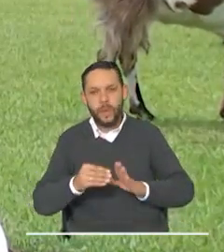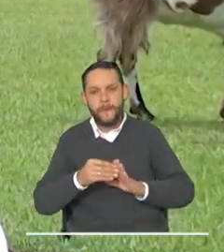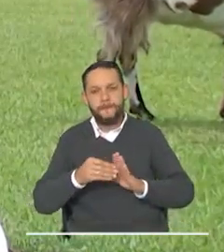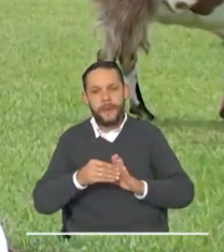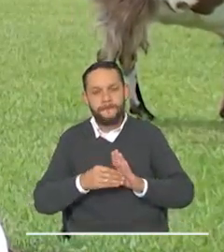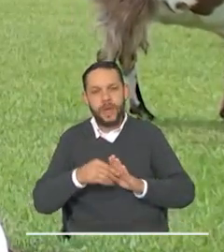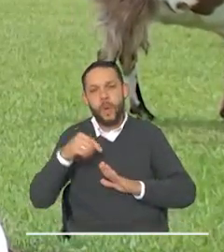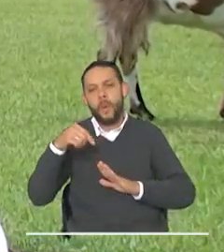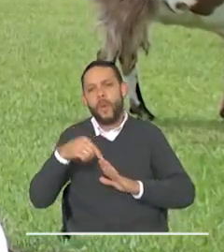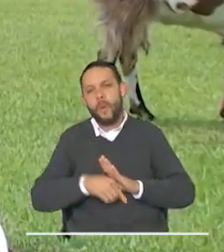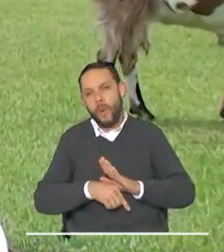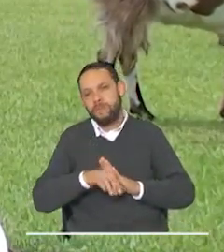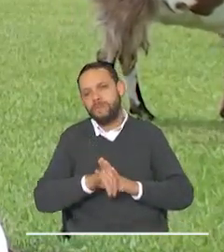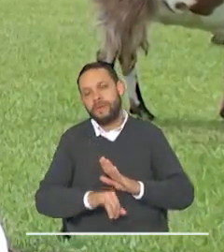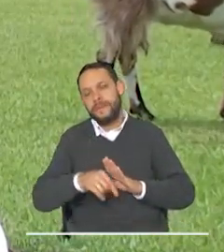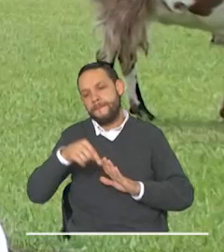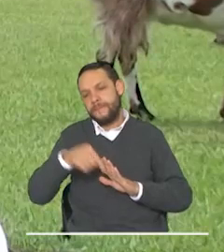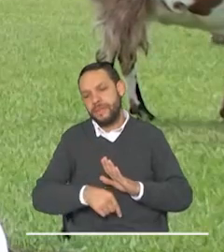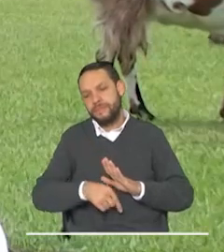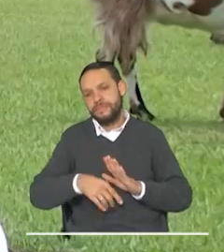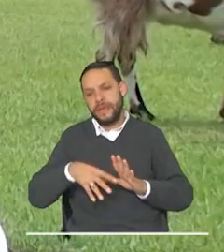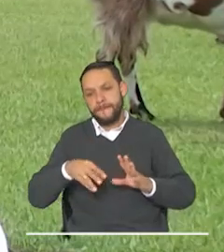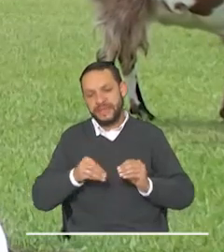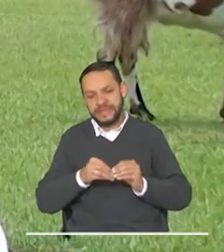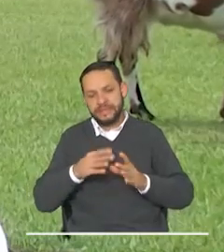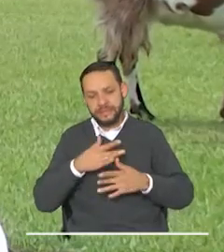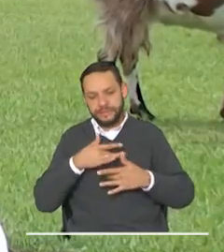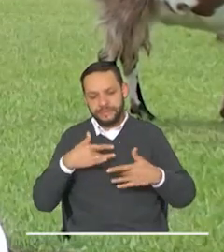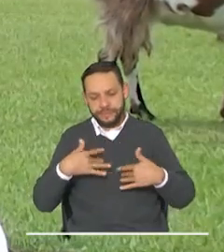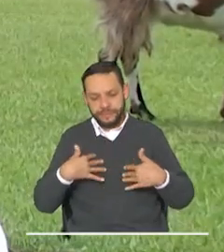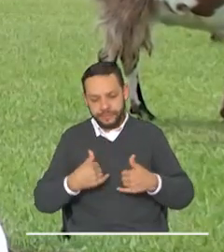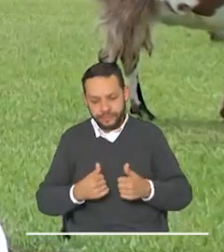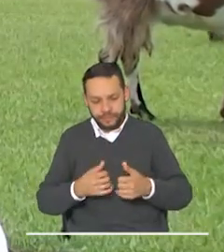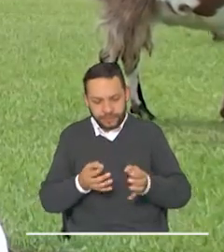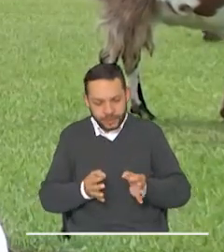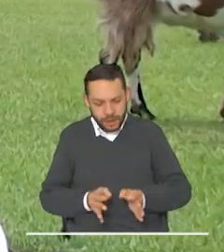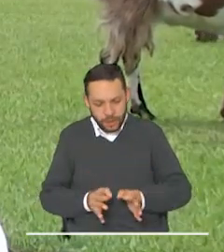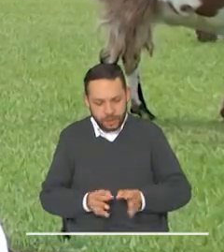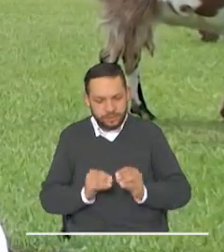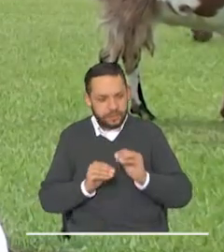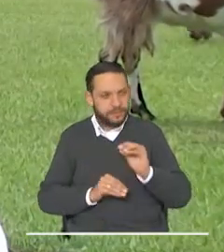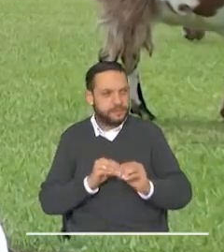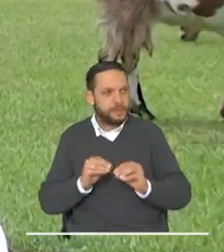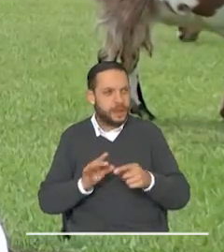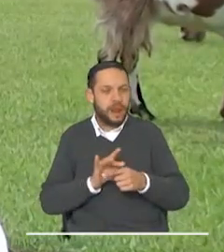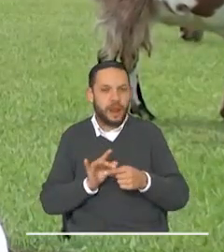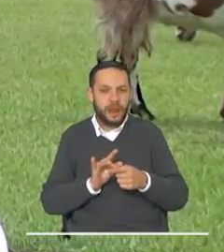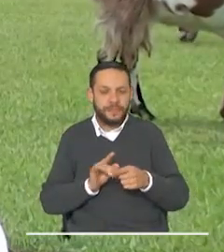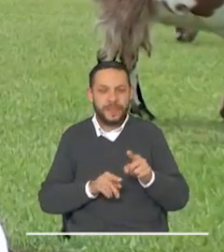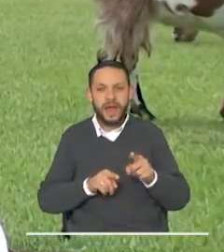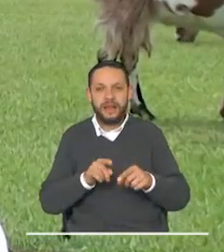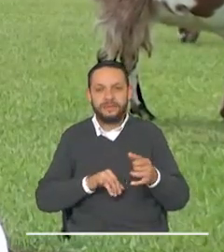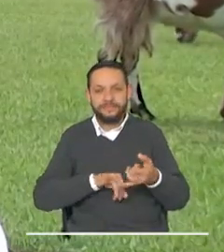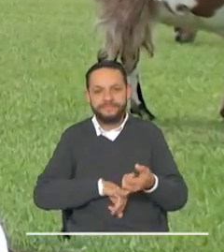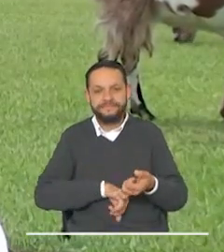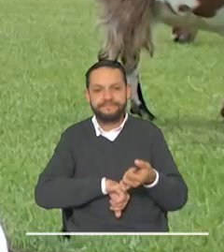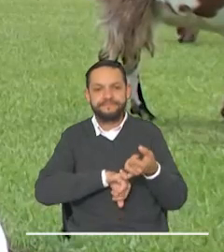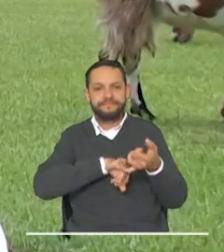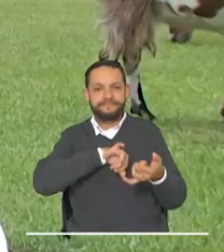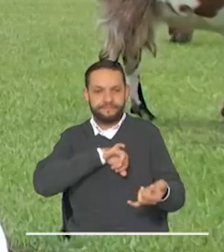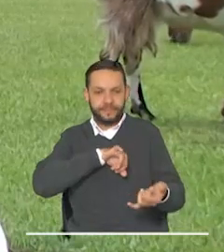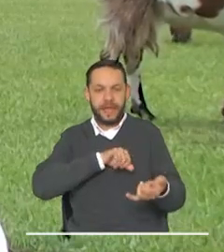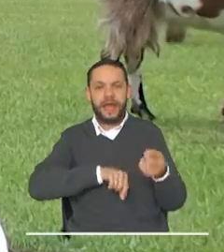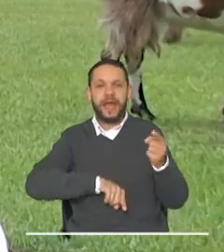en asuntos de sanación intracítica profunda en asuntos de desprendimiento real